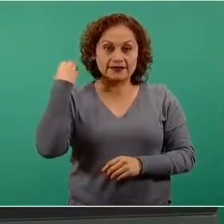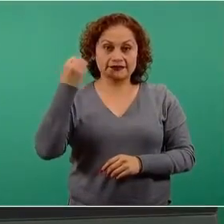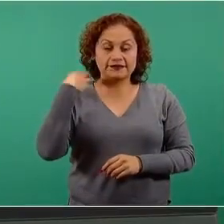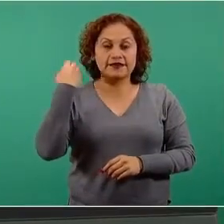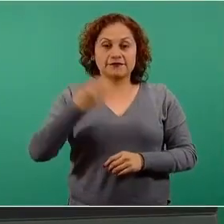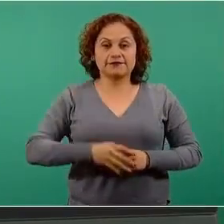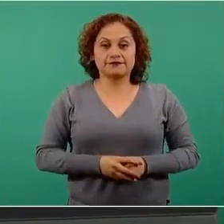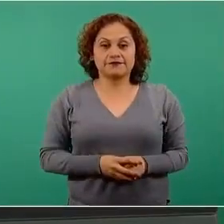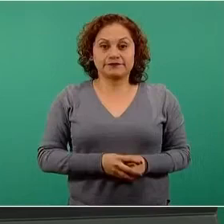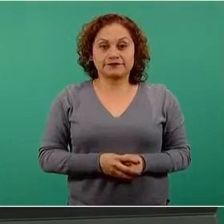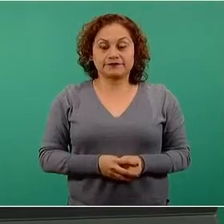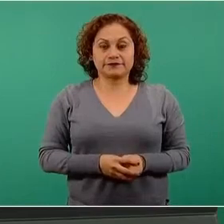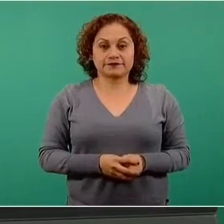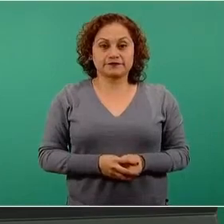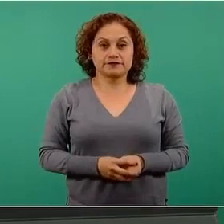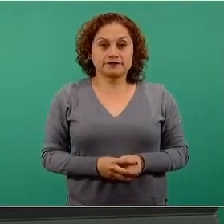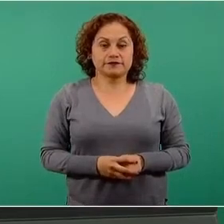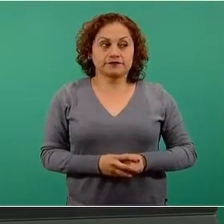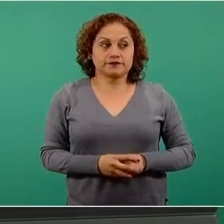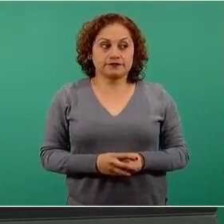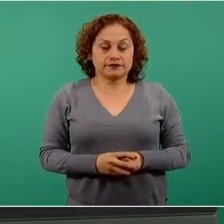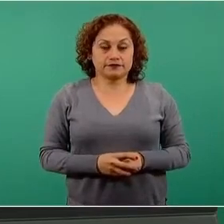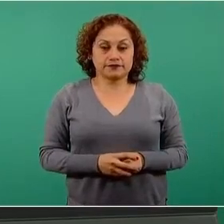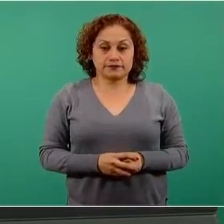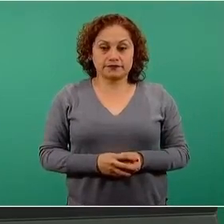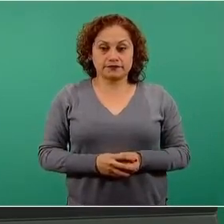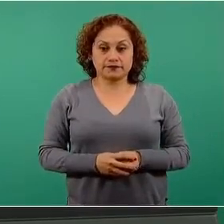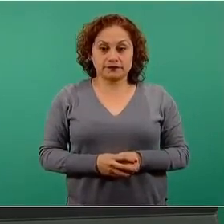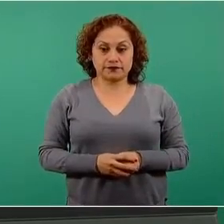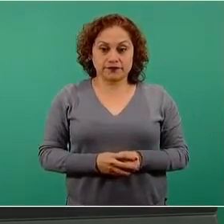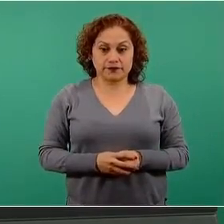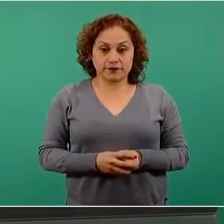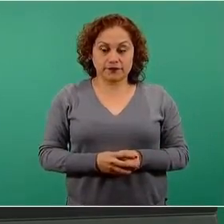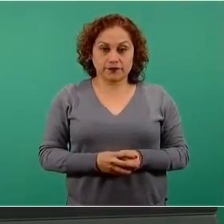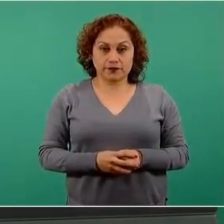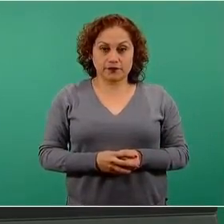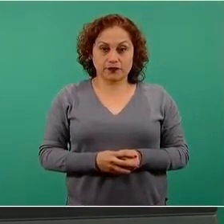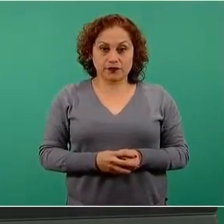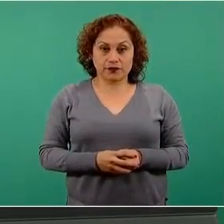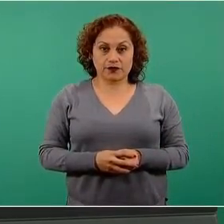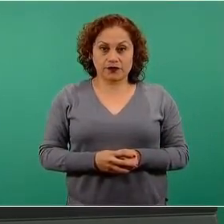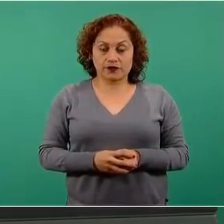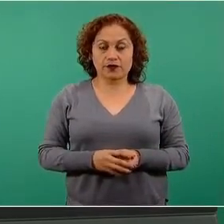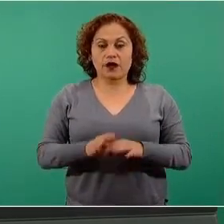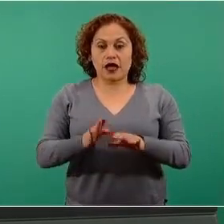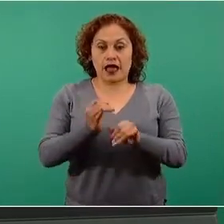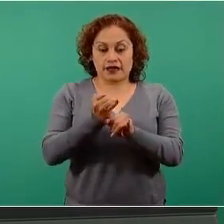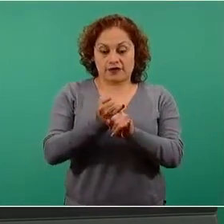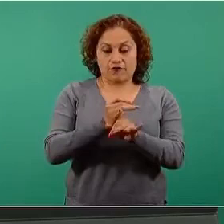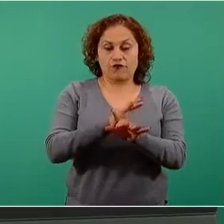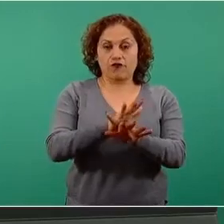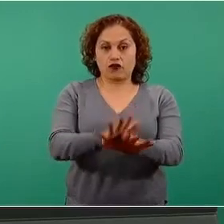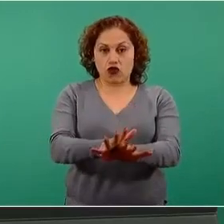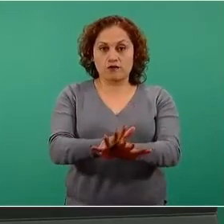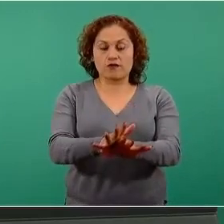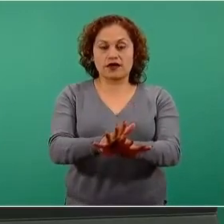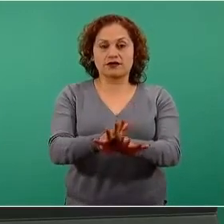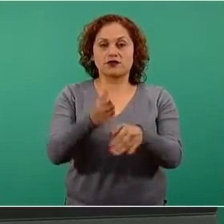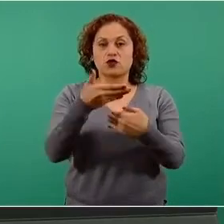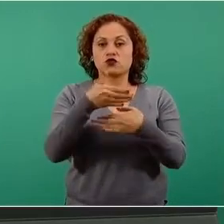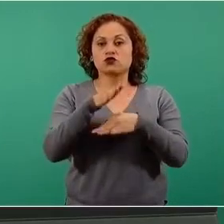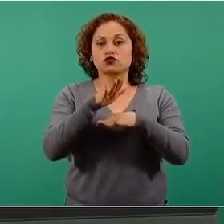prensa. Antes de dar el informe técnico sobre la situación que